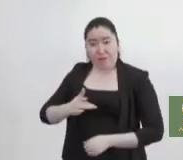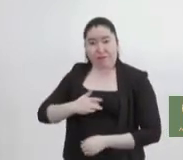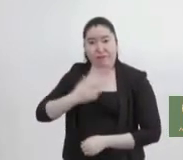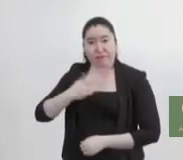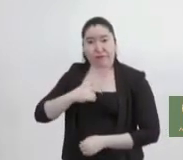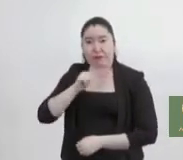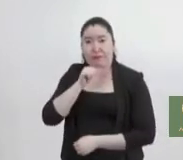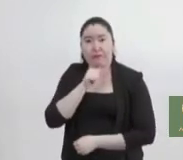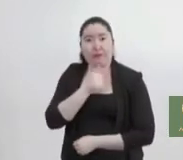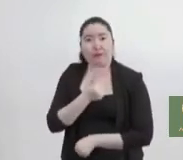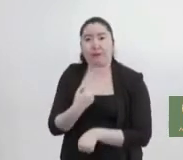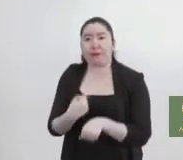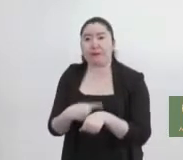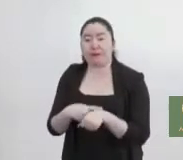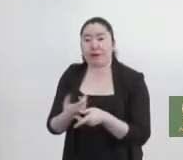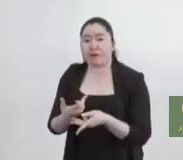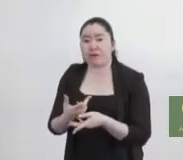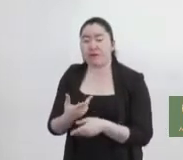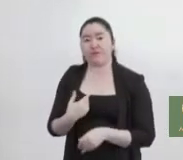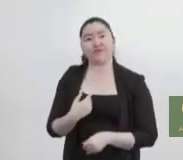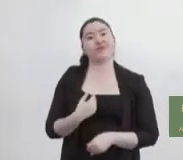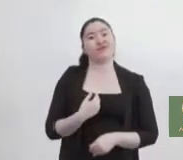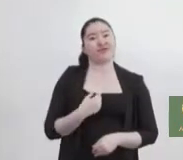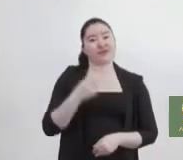sé si usted quiera contestar esa pregunta.